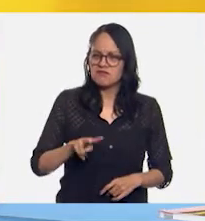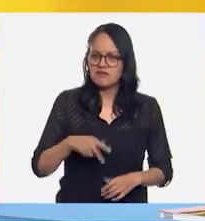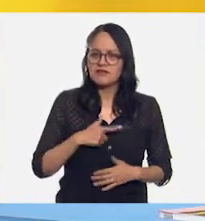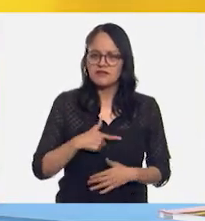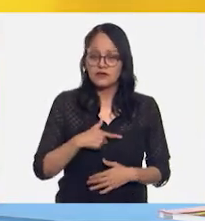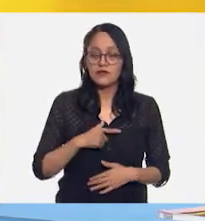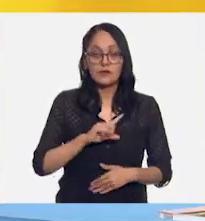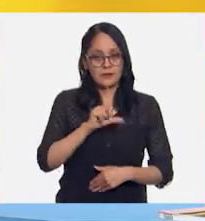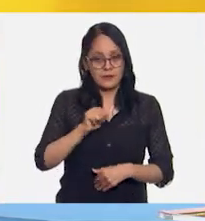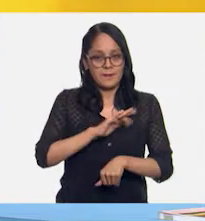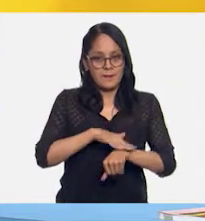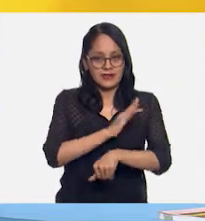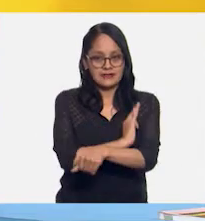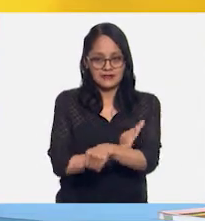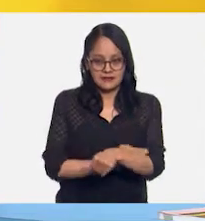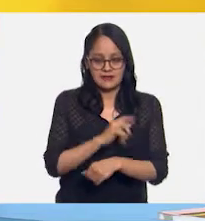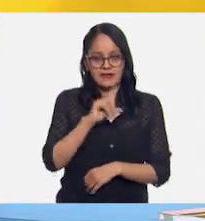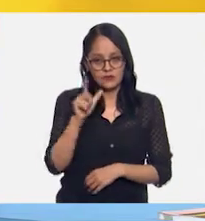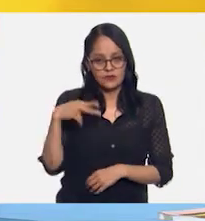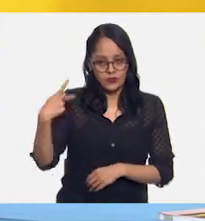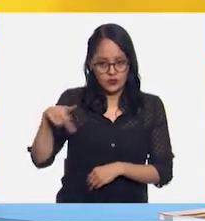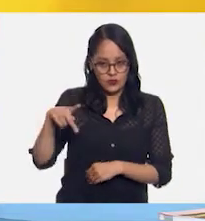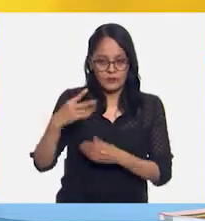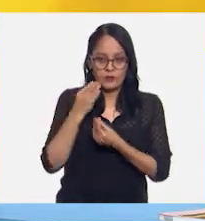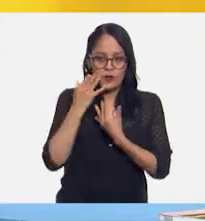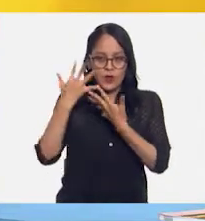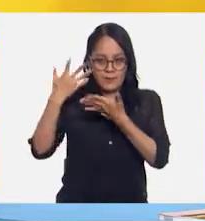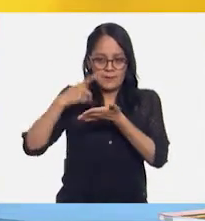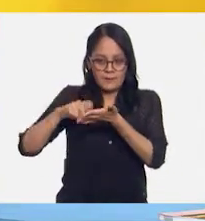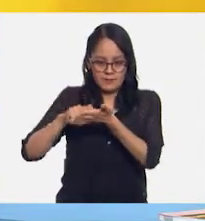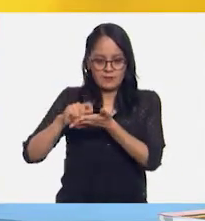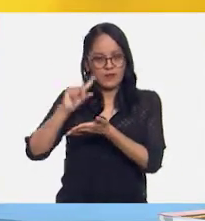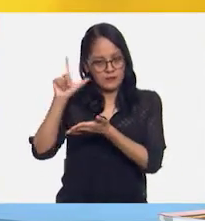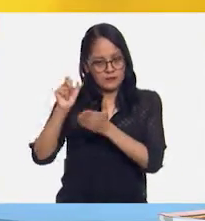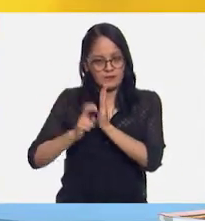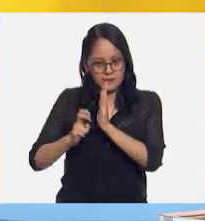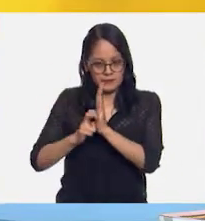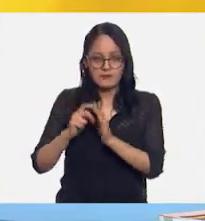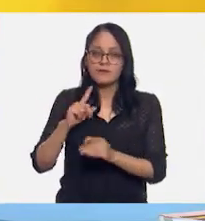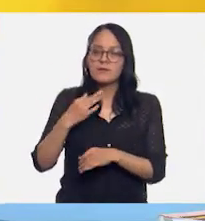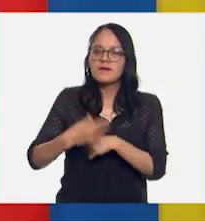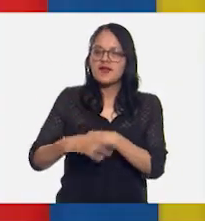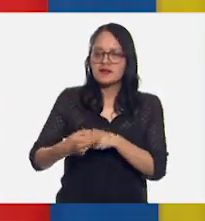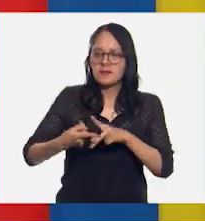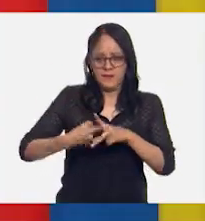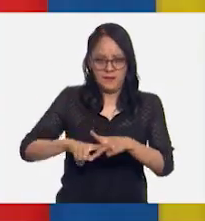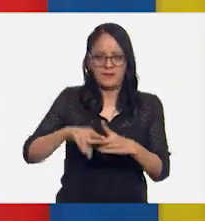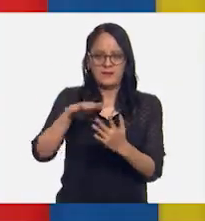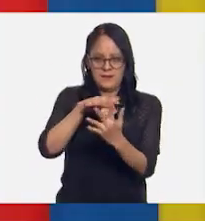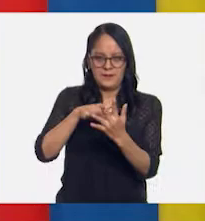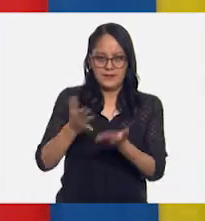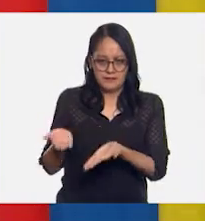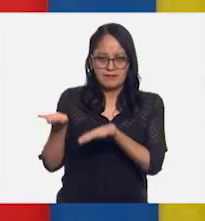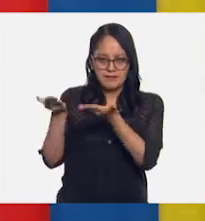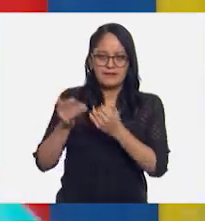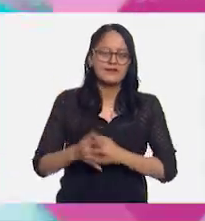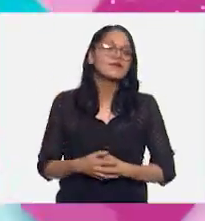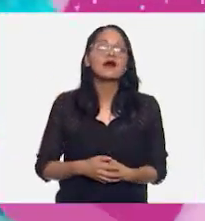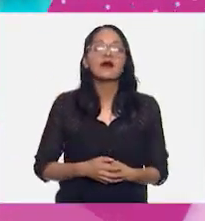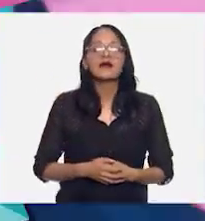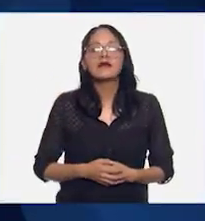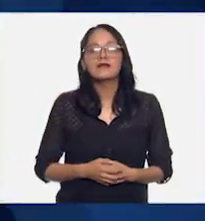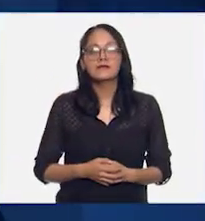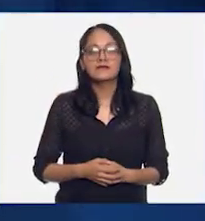Más tarde trabajaremos el tema de tu poema. Mientras tanto, adelante con la lectura. Muchísimas gracias, Gaby.